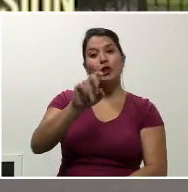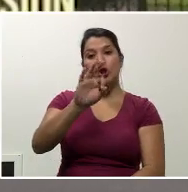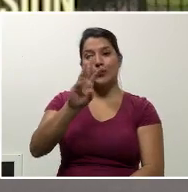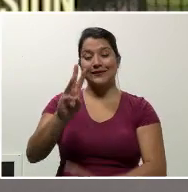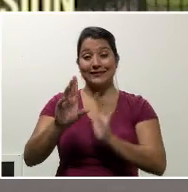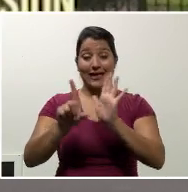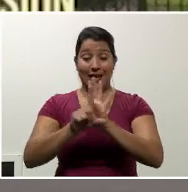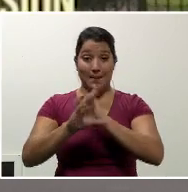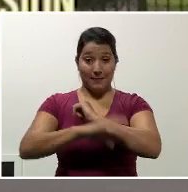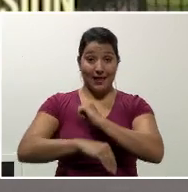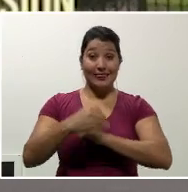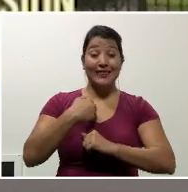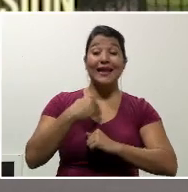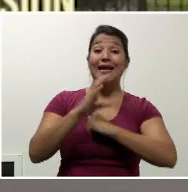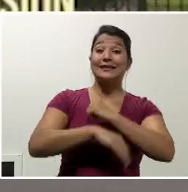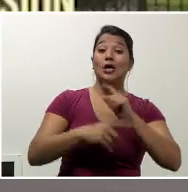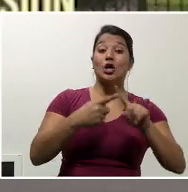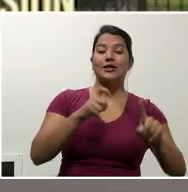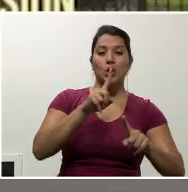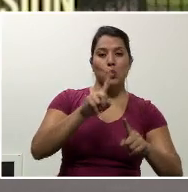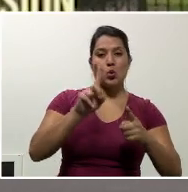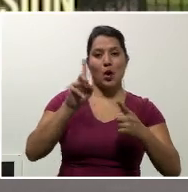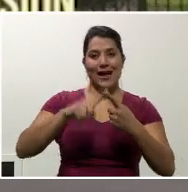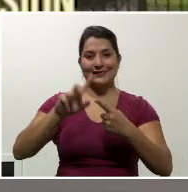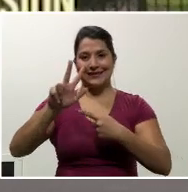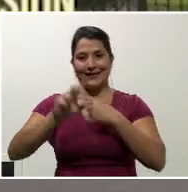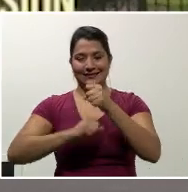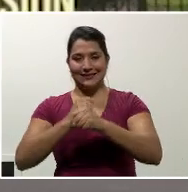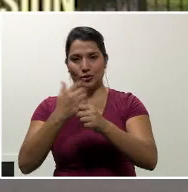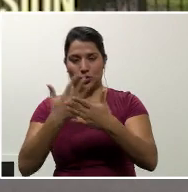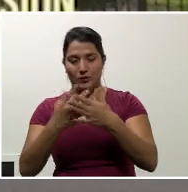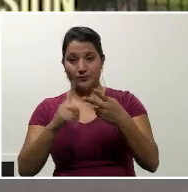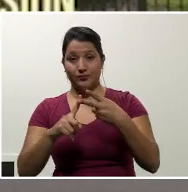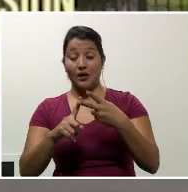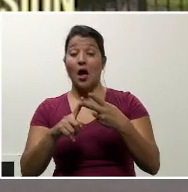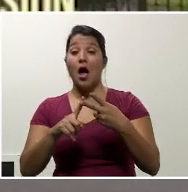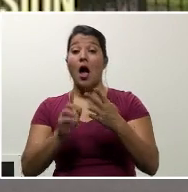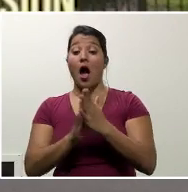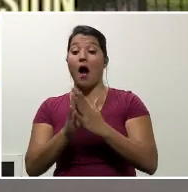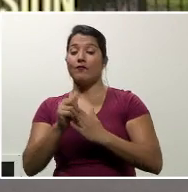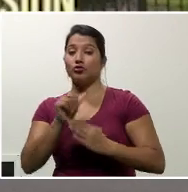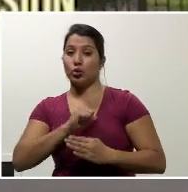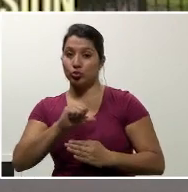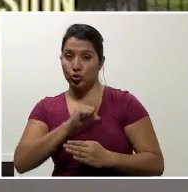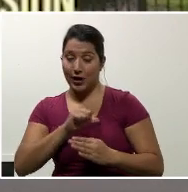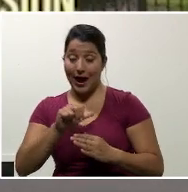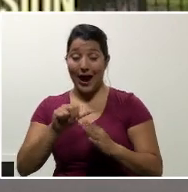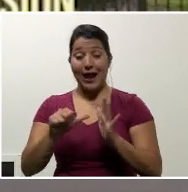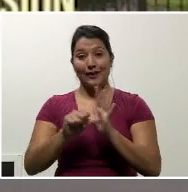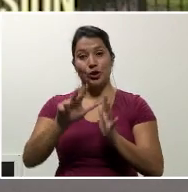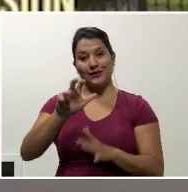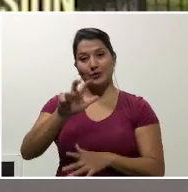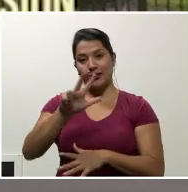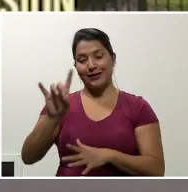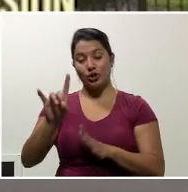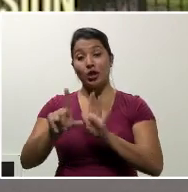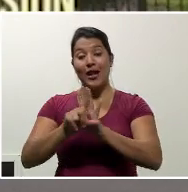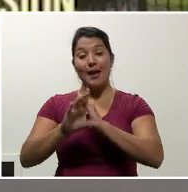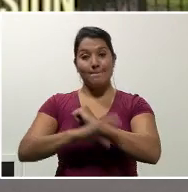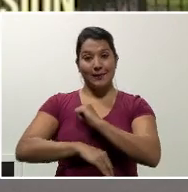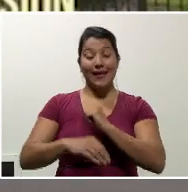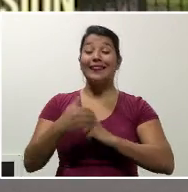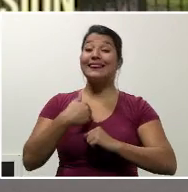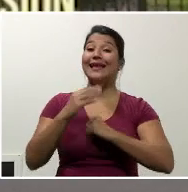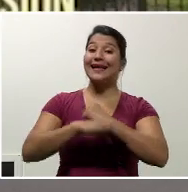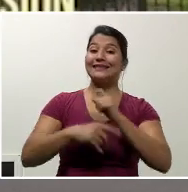y sancionado de 1 a 3 años de cárcel, abuso de autoridad, estipulado en el artículo 338 del Código Penal, con